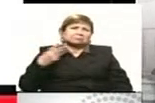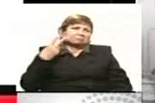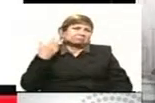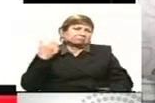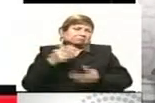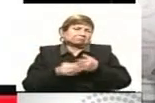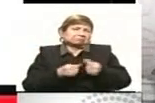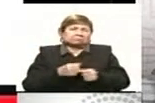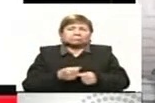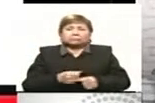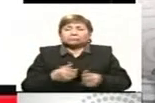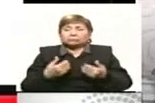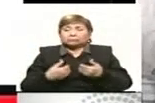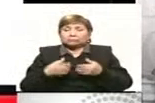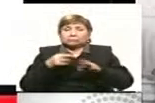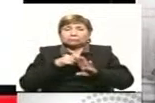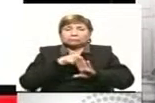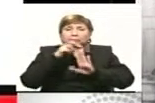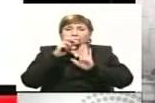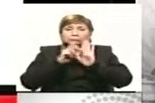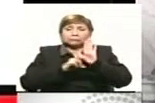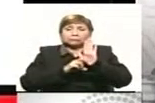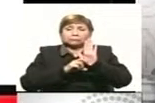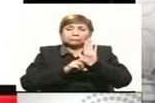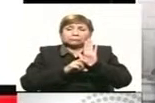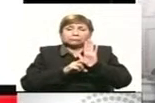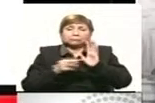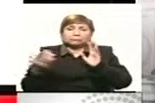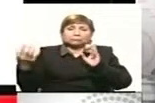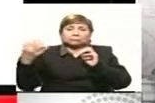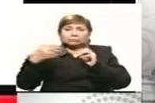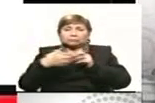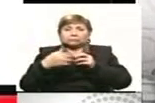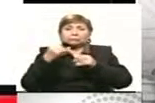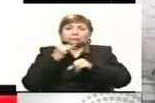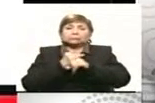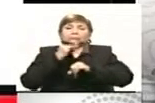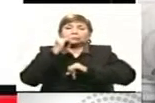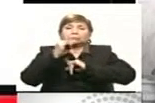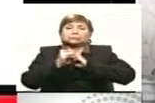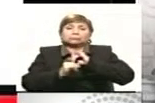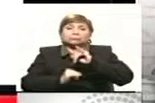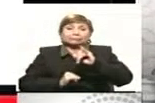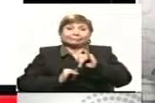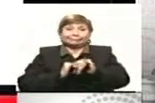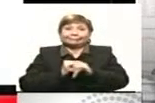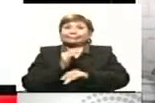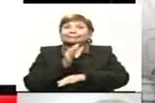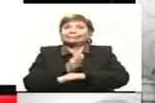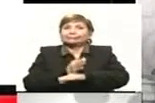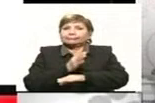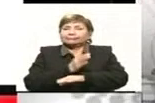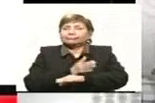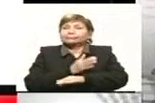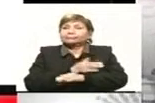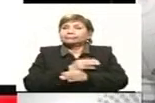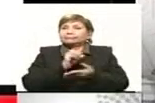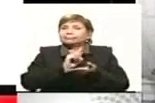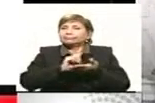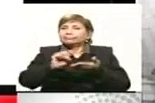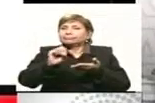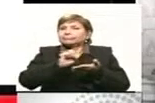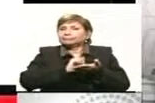años tenemos un proyecto con financiamiento internacional, ¿no?, de mejora de su sistema,